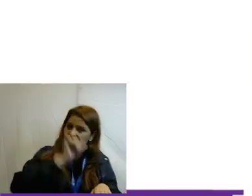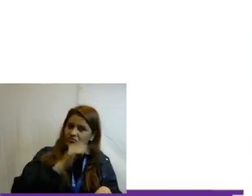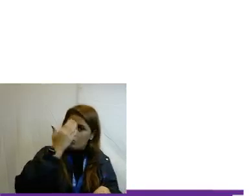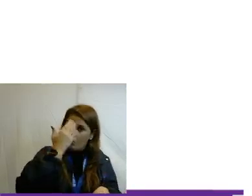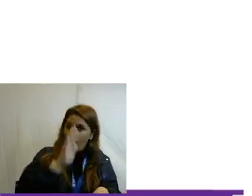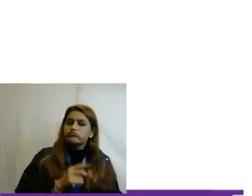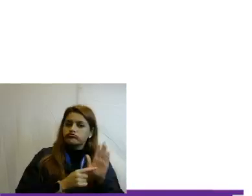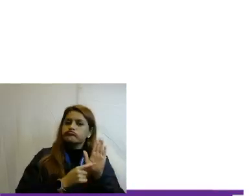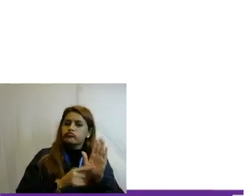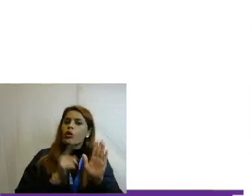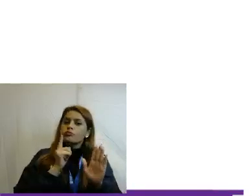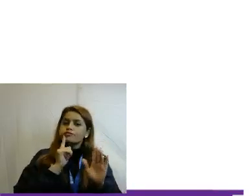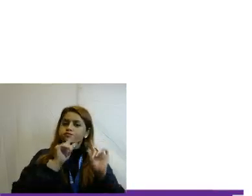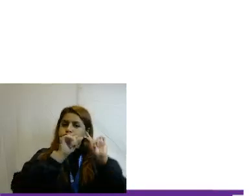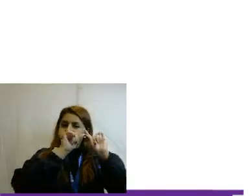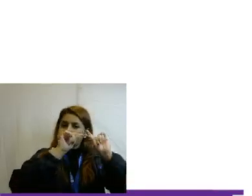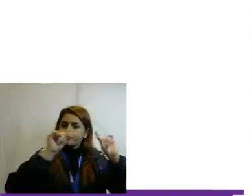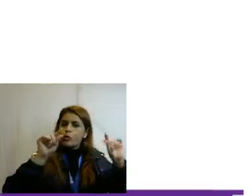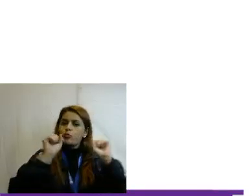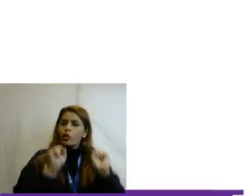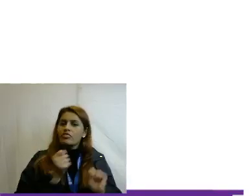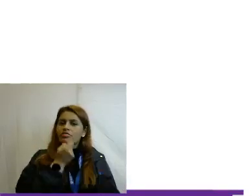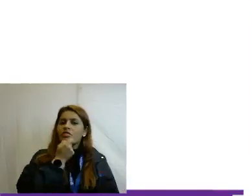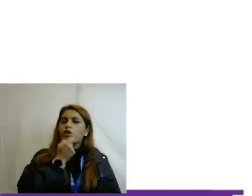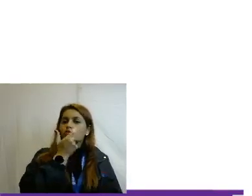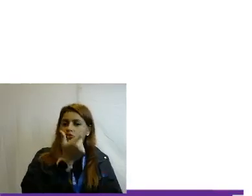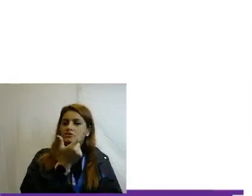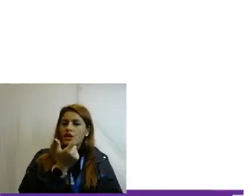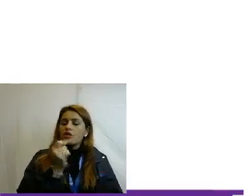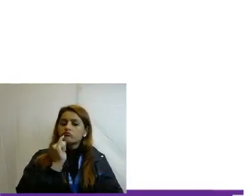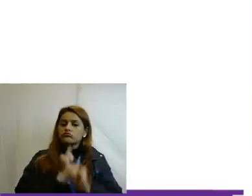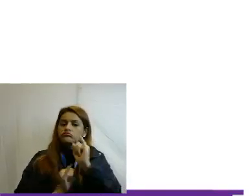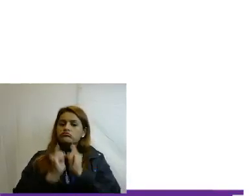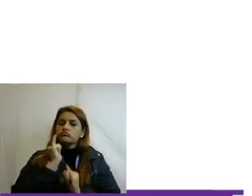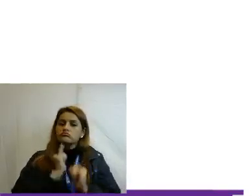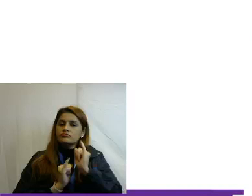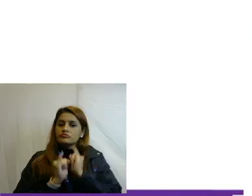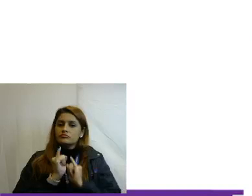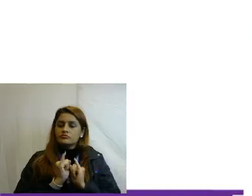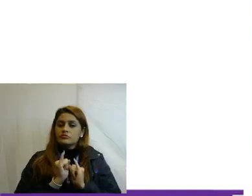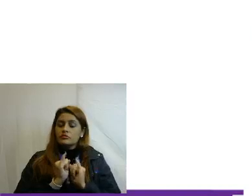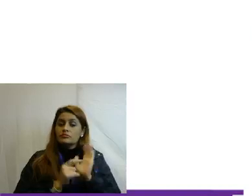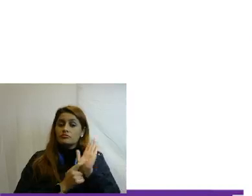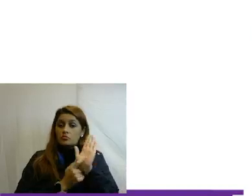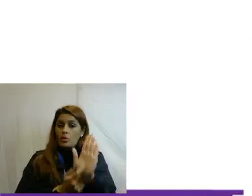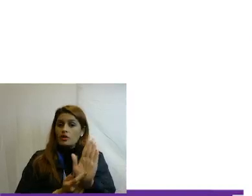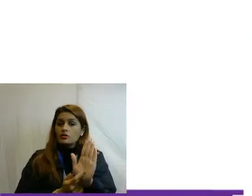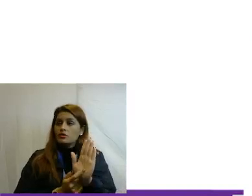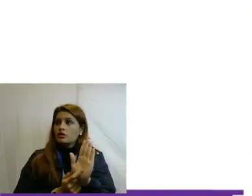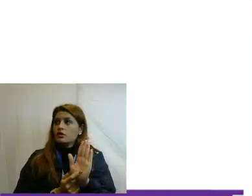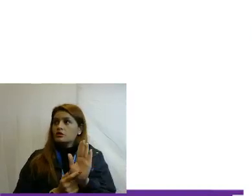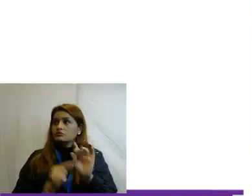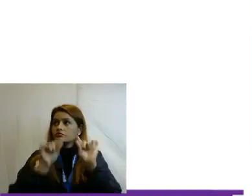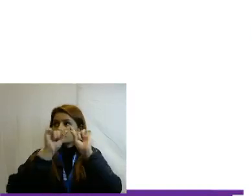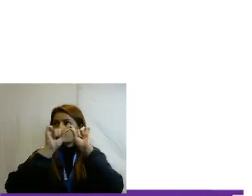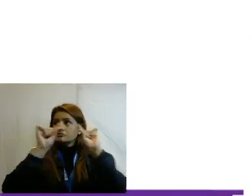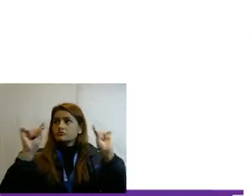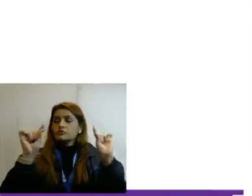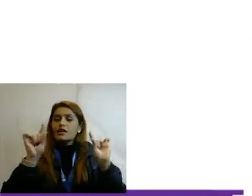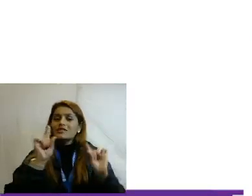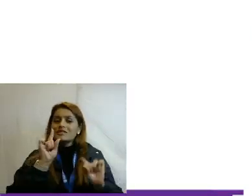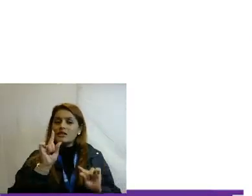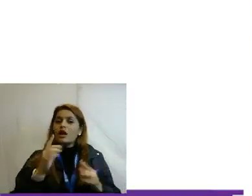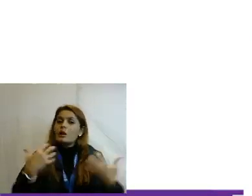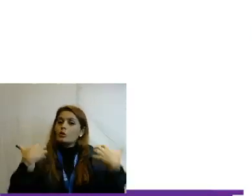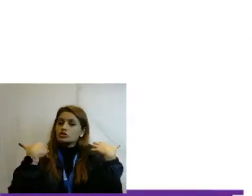a través del formulario de recepción de denuncias ambientales en la página del municipio, justamente la categoría para tenencia